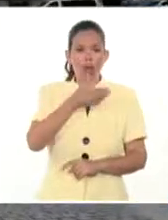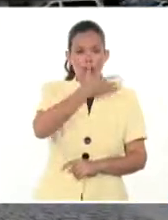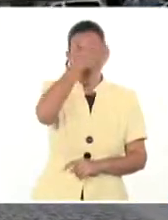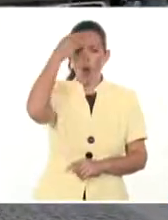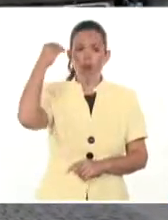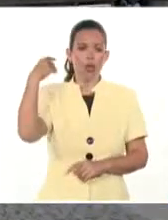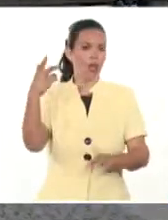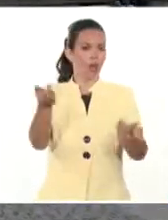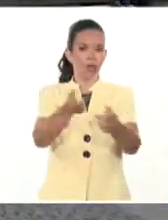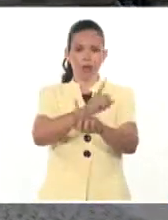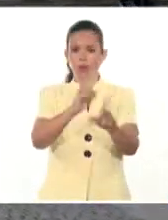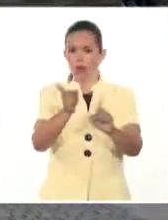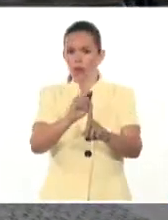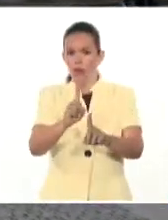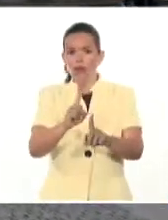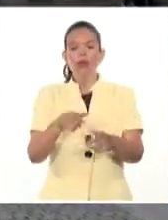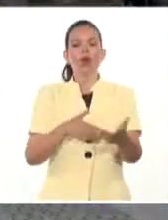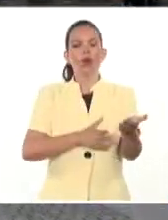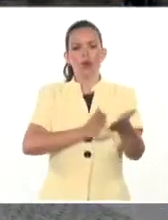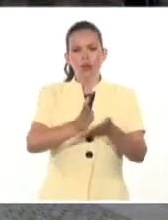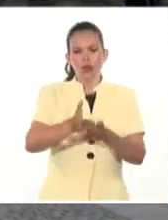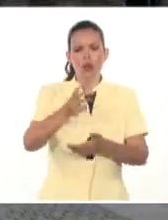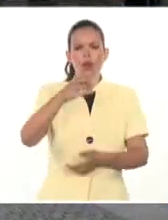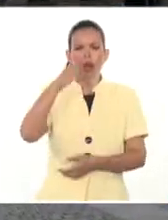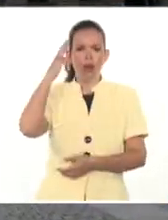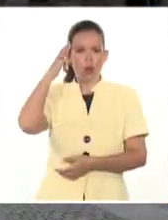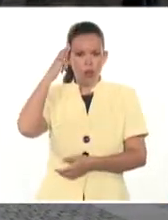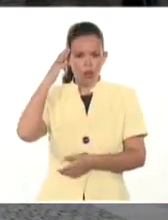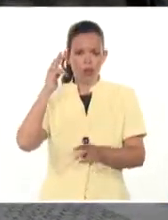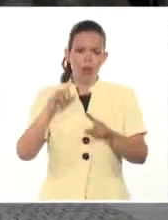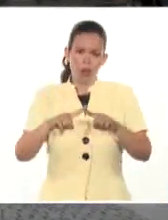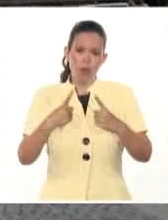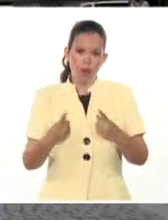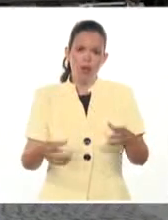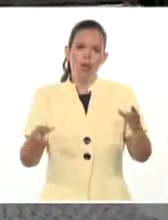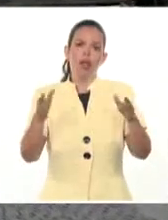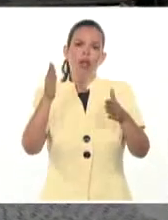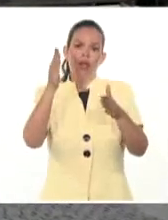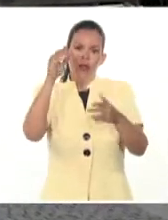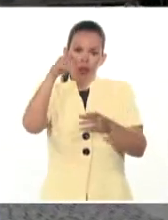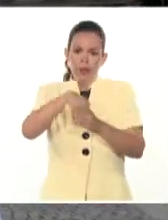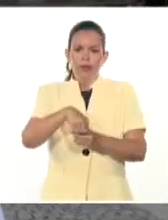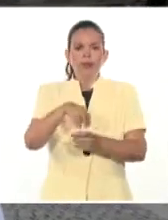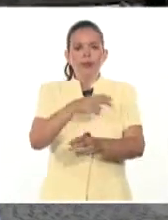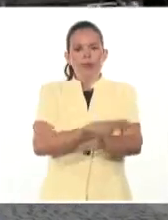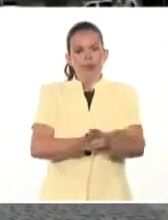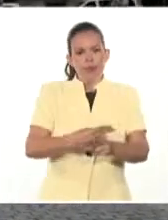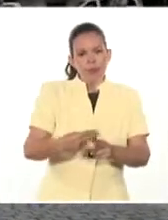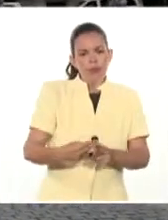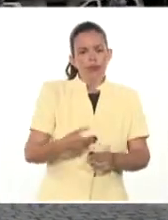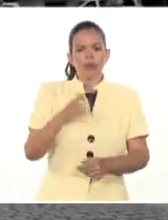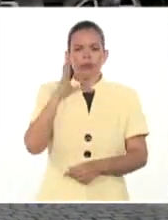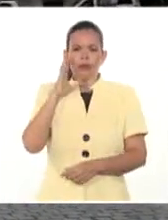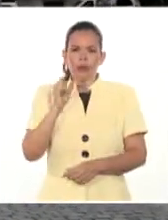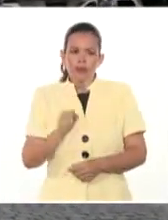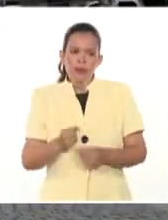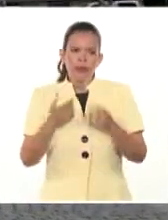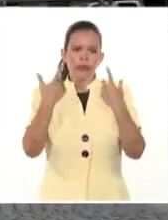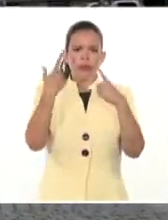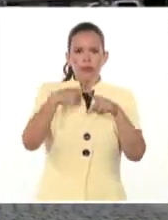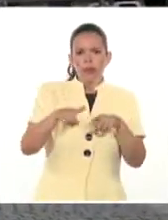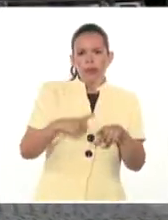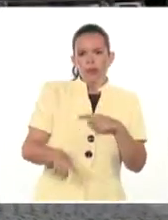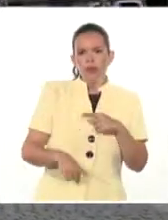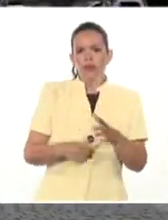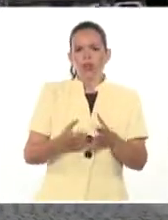estos memorias que existen tienen que estar presentes. Tenemos que saber que hay eventos, acontecimientos que no pueden